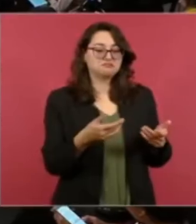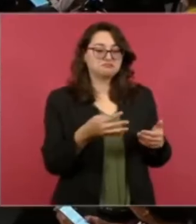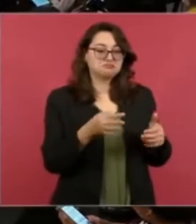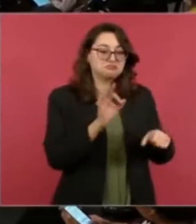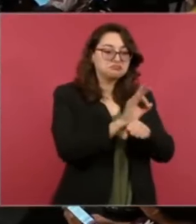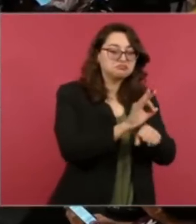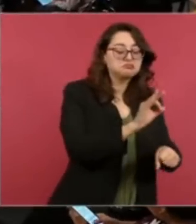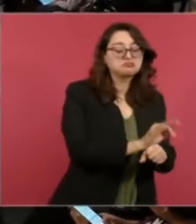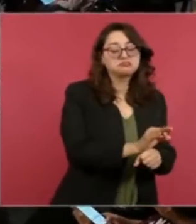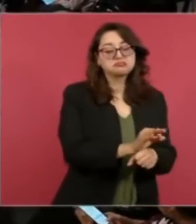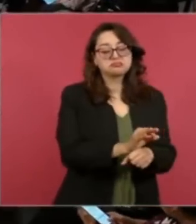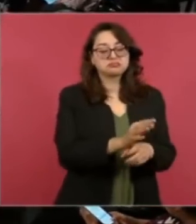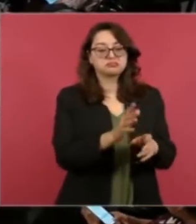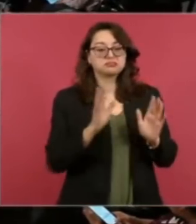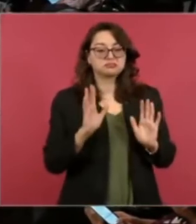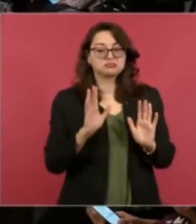pero